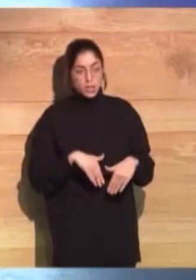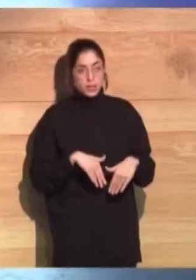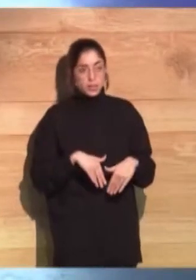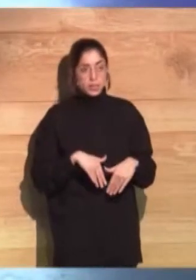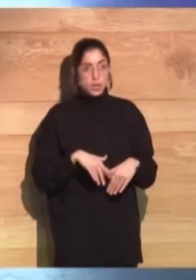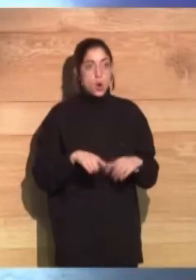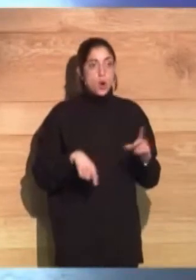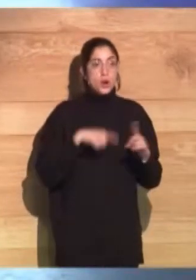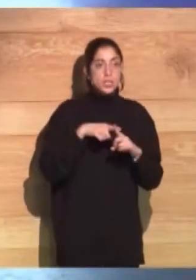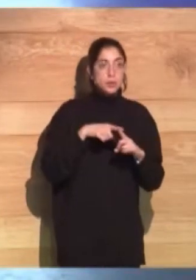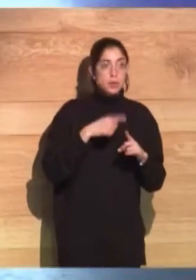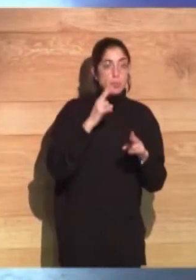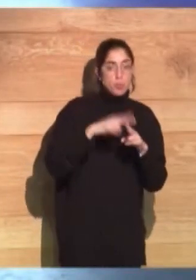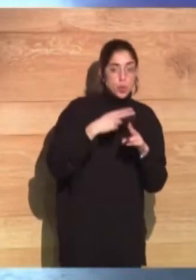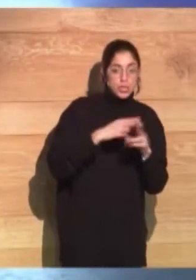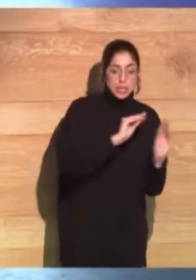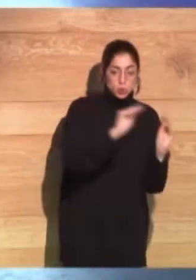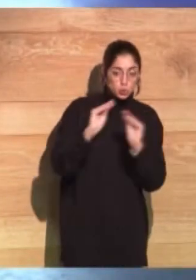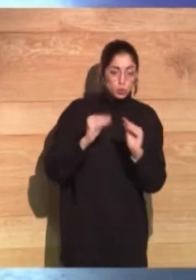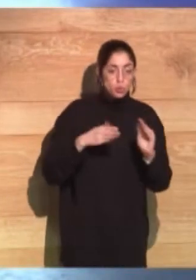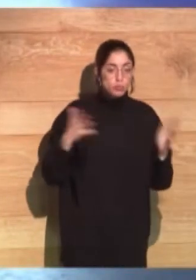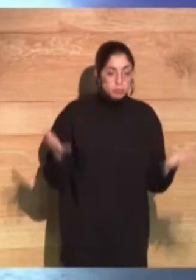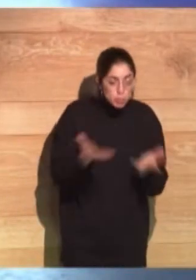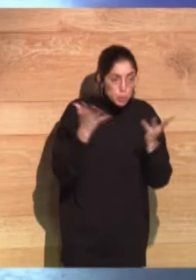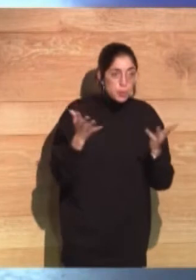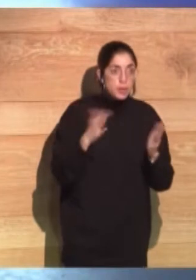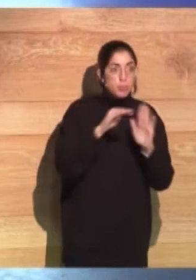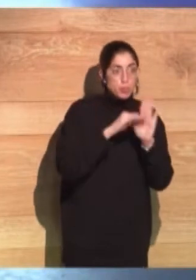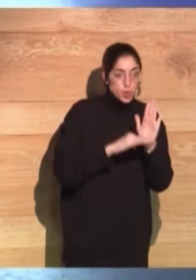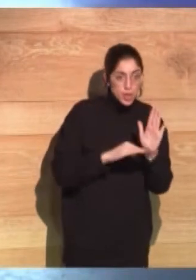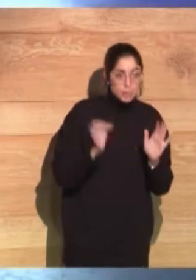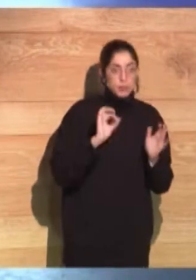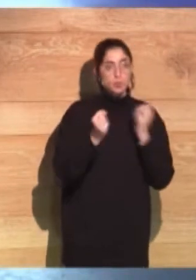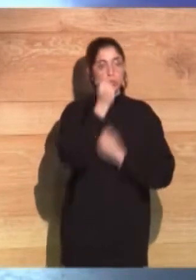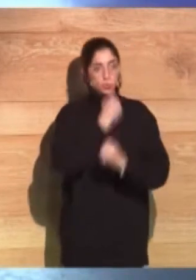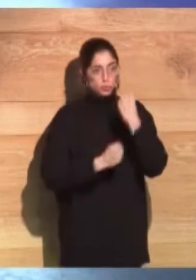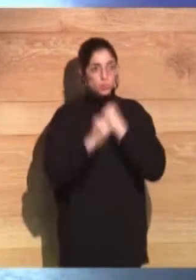para promover sus propias políticas, programas, instituciones.